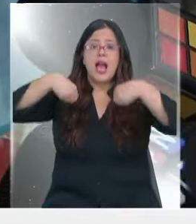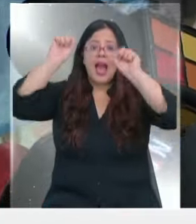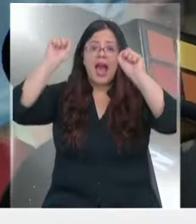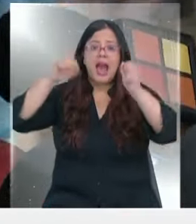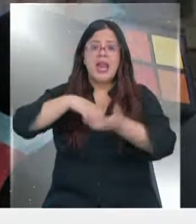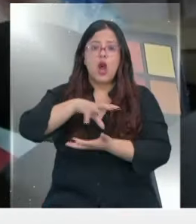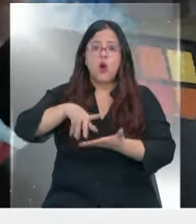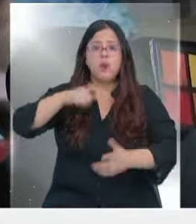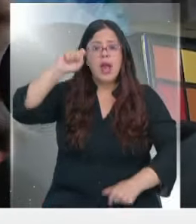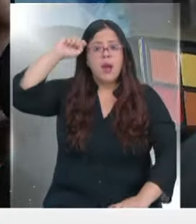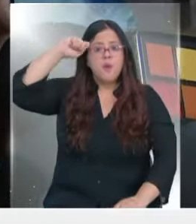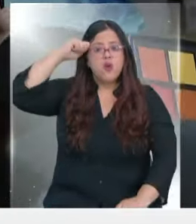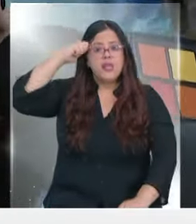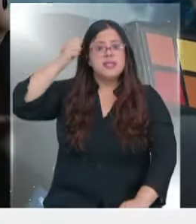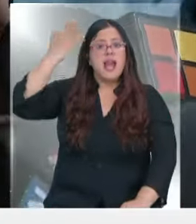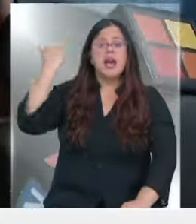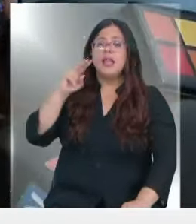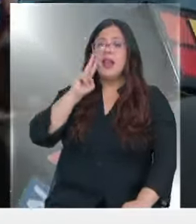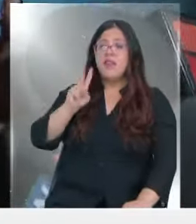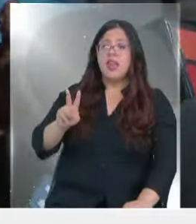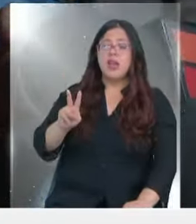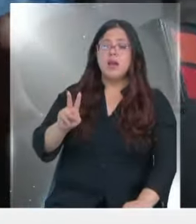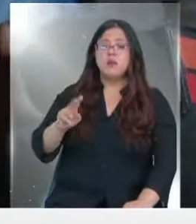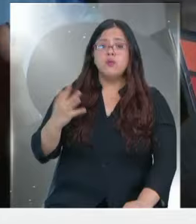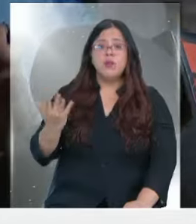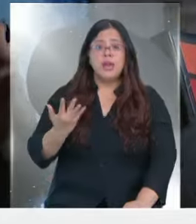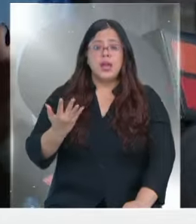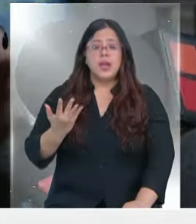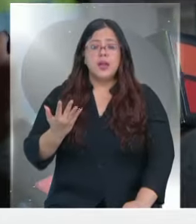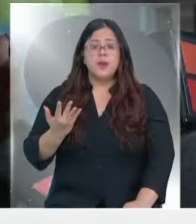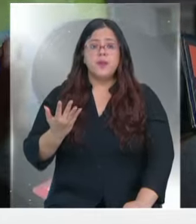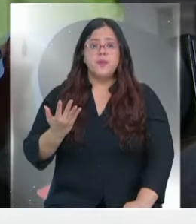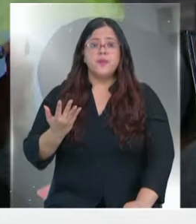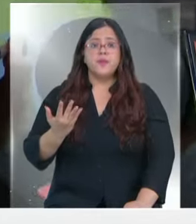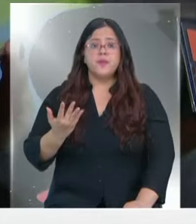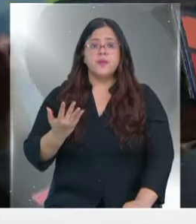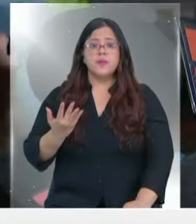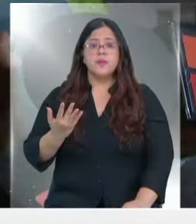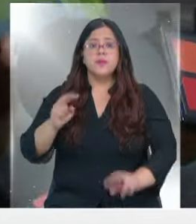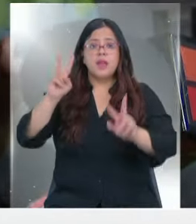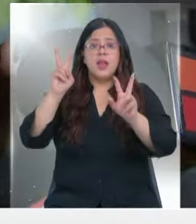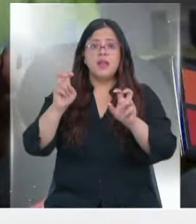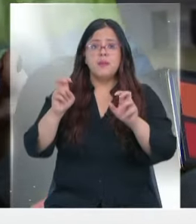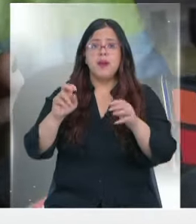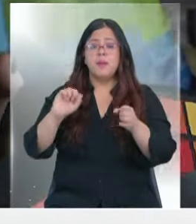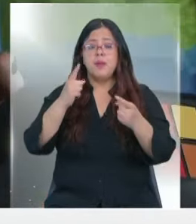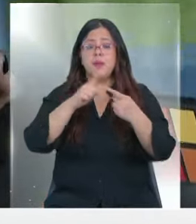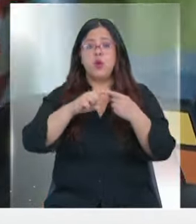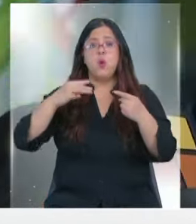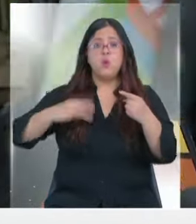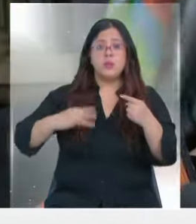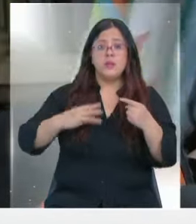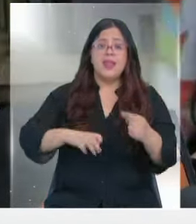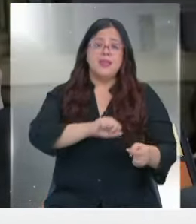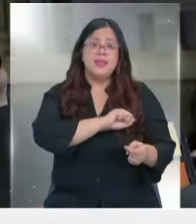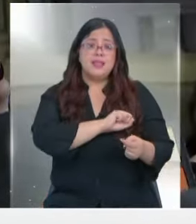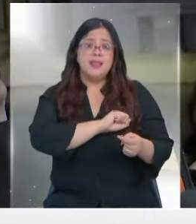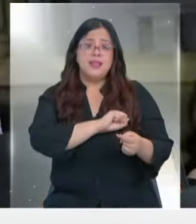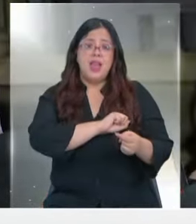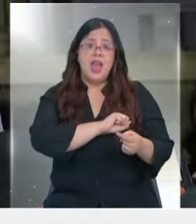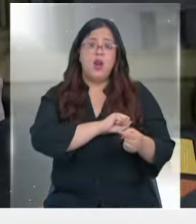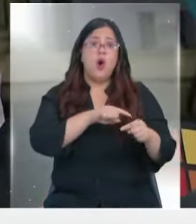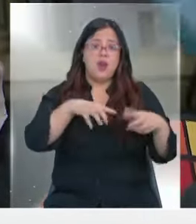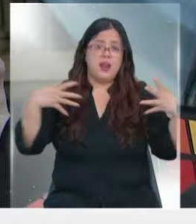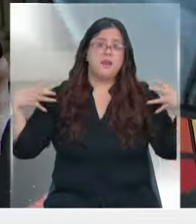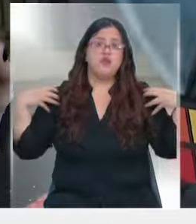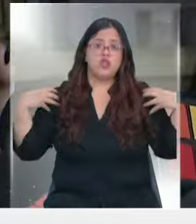de Providencia. Veíamos hace algún momento, Mauricio, Andrea, digámoslo así, ¿no?, el caricello. Por una parte, la municipalidad de Santiago, que pasa a manos de